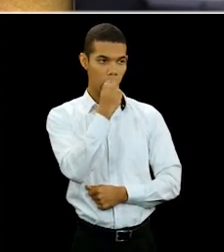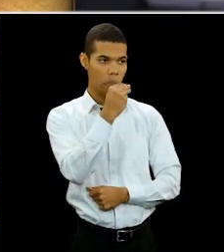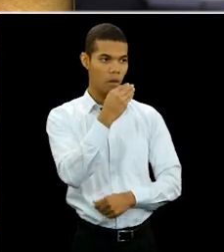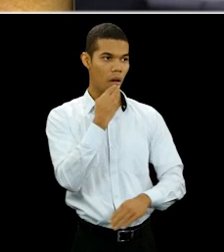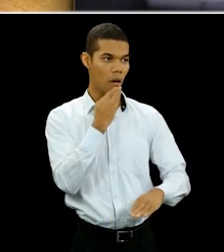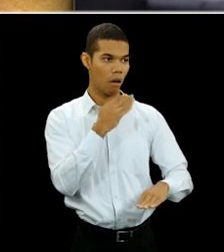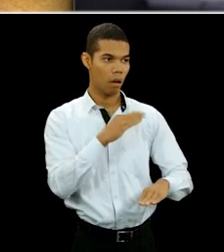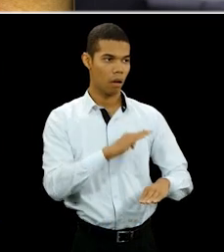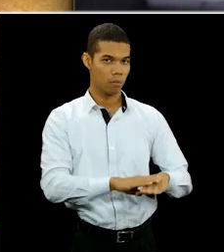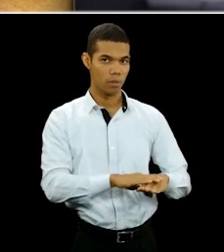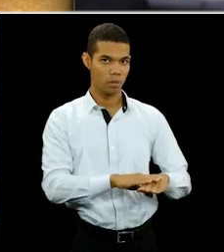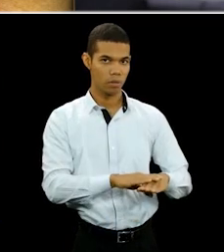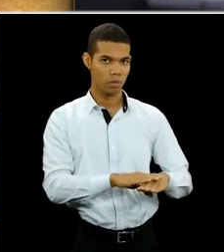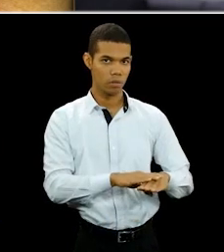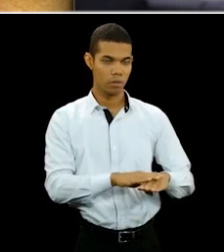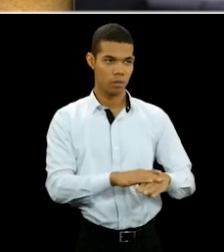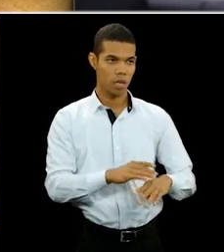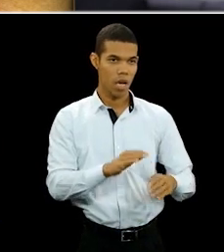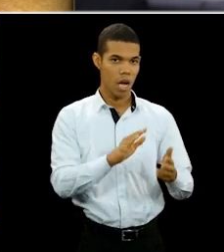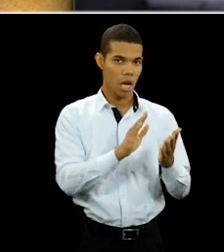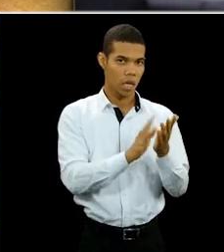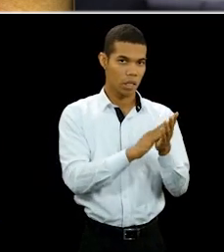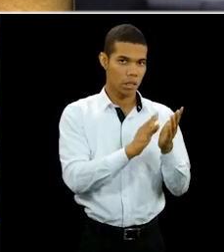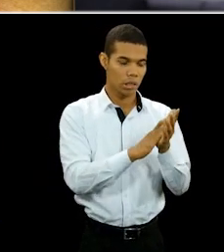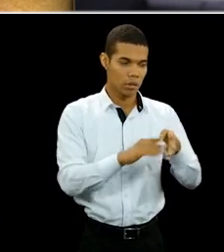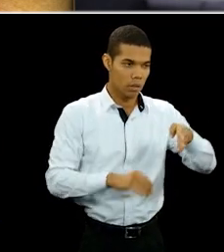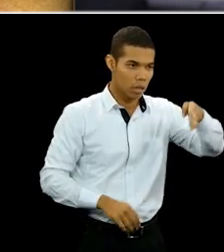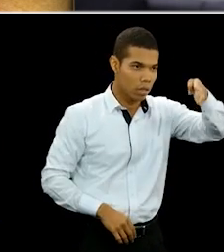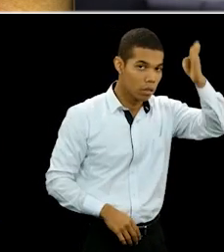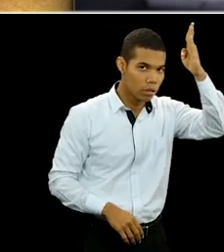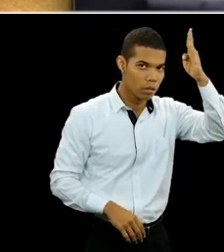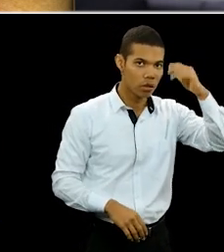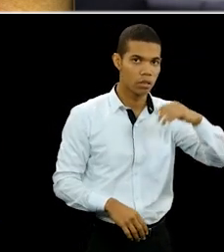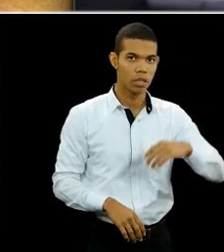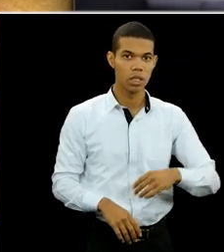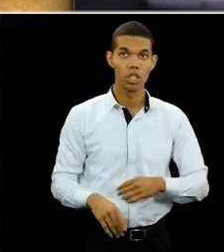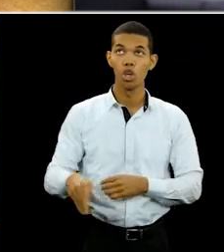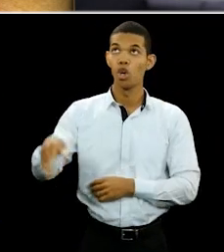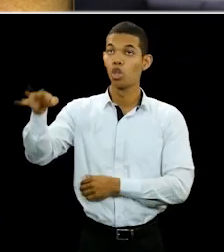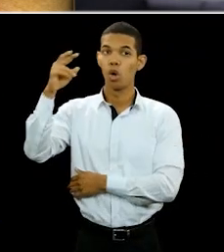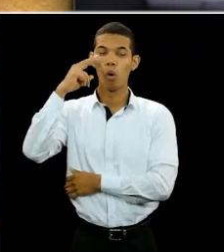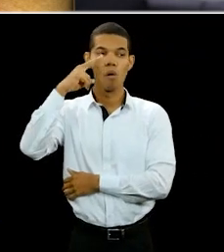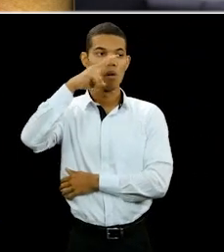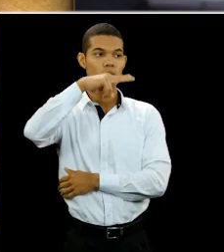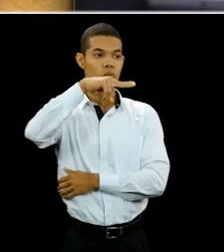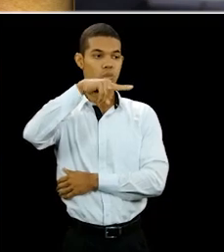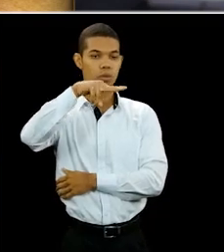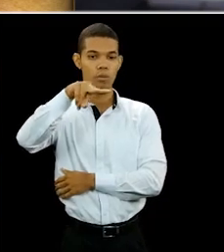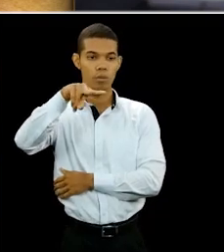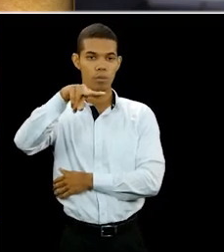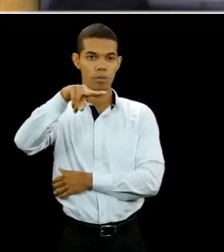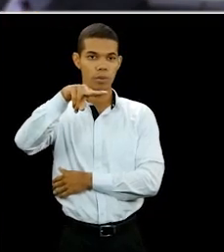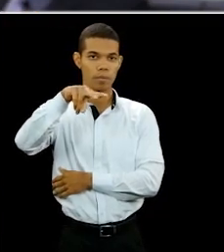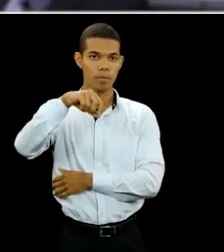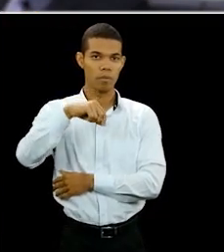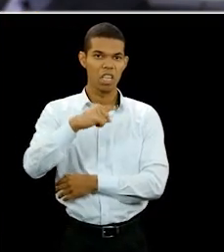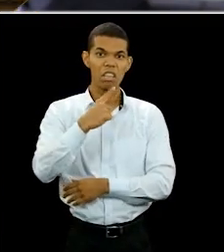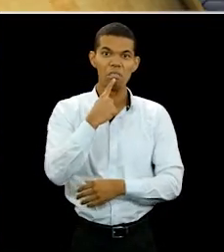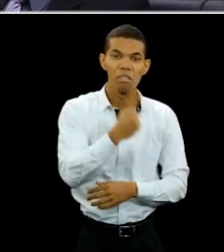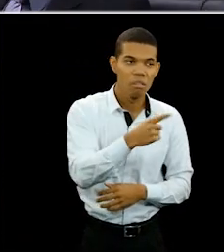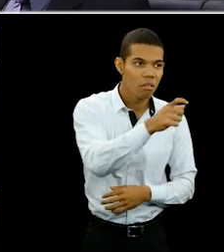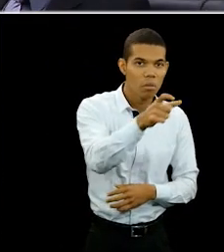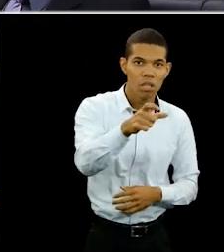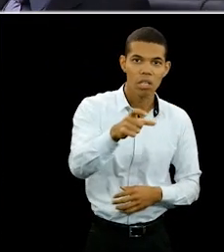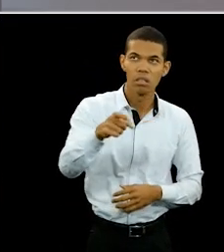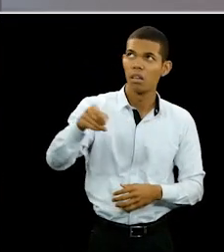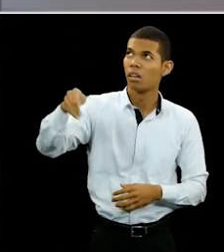ve imágenes porque dicen ellos no nos ve Jehová Jehová ha abandonado la tierra en